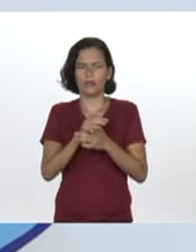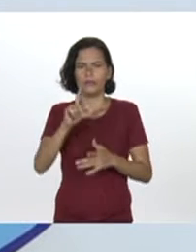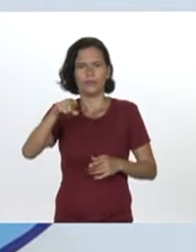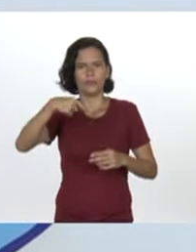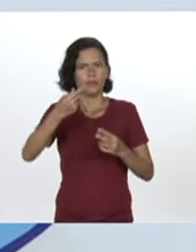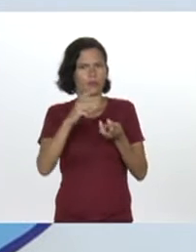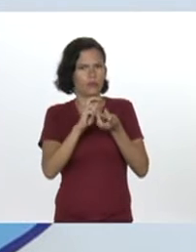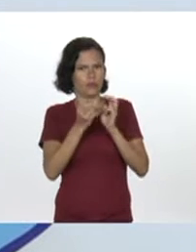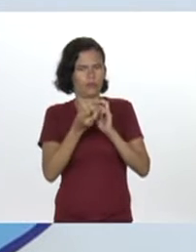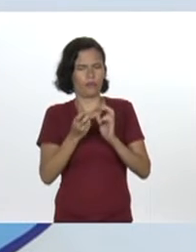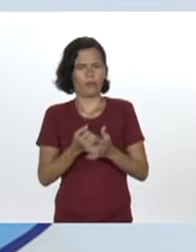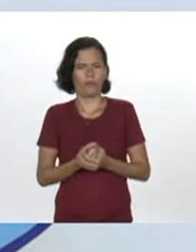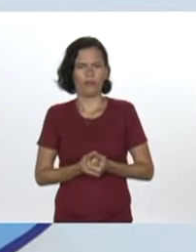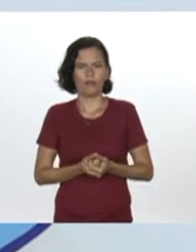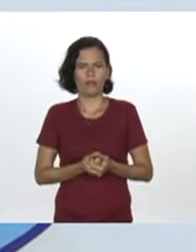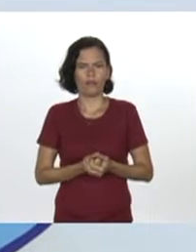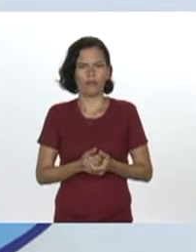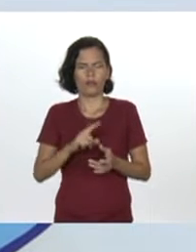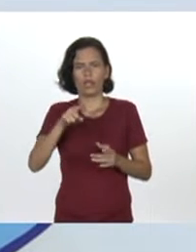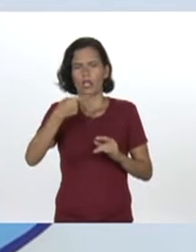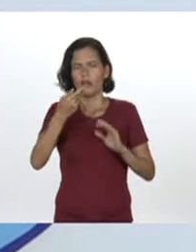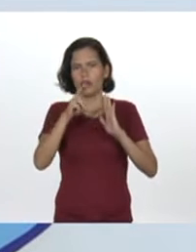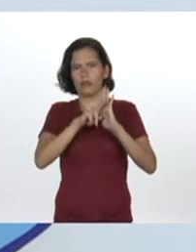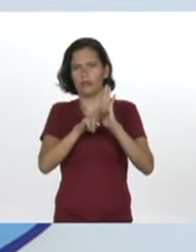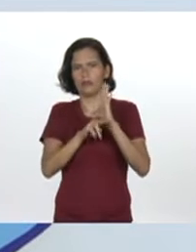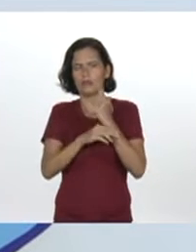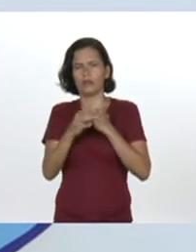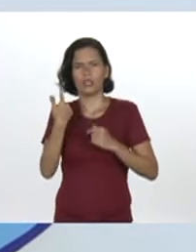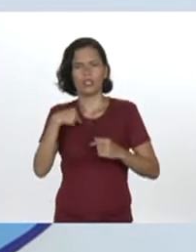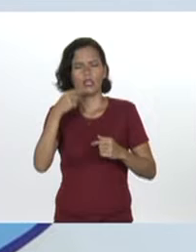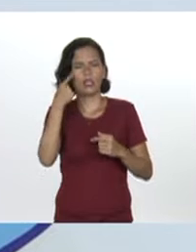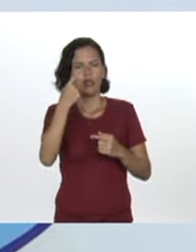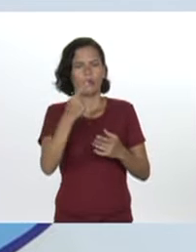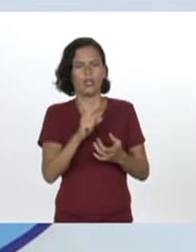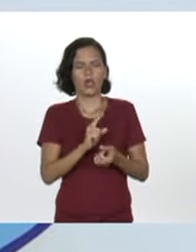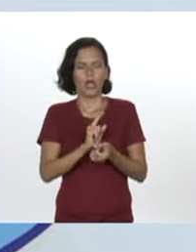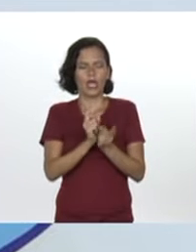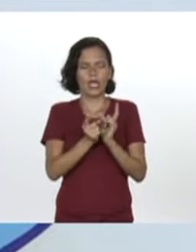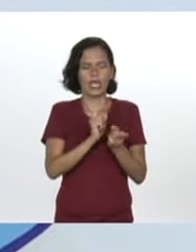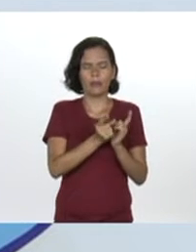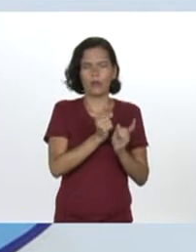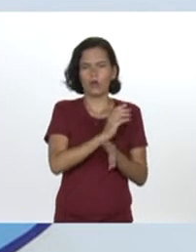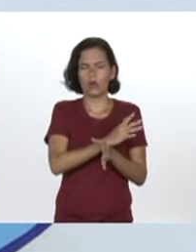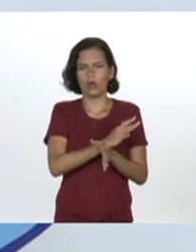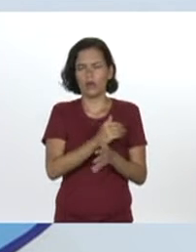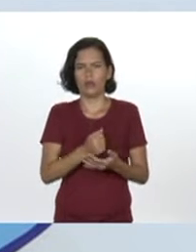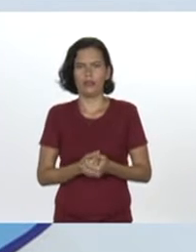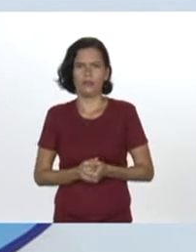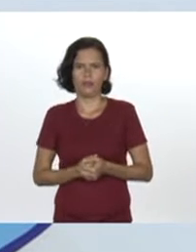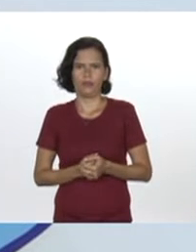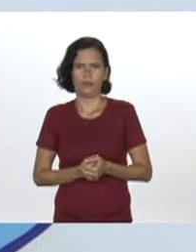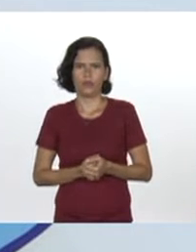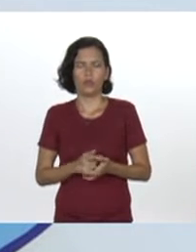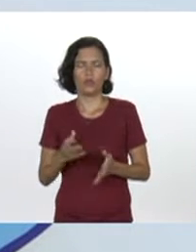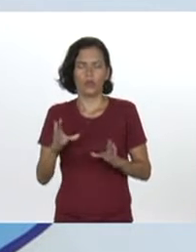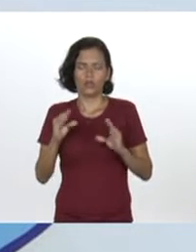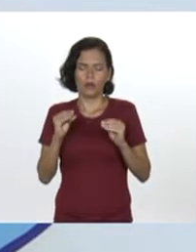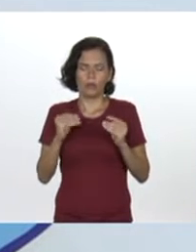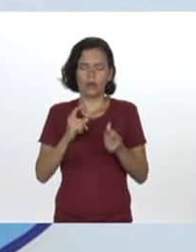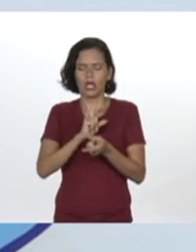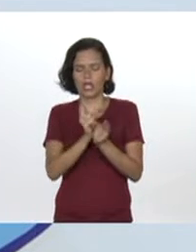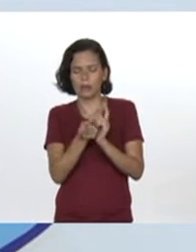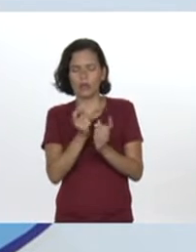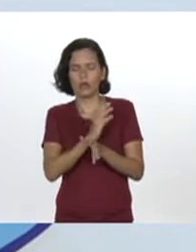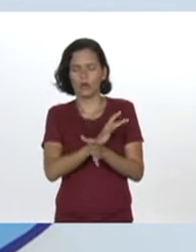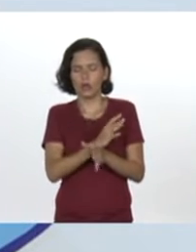otro tema es, o la otra regla tiene que ver con la sustitución de los jugadores. Cuando hablamos de la sustitución de los jugadores, esto